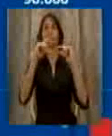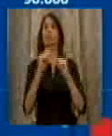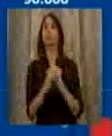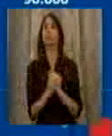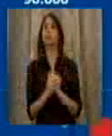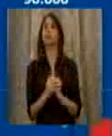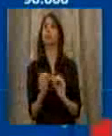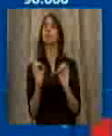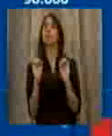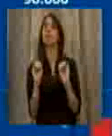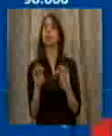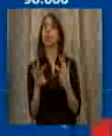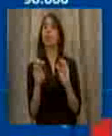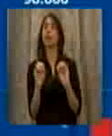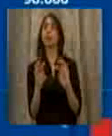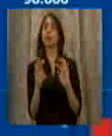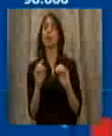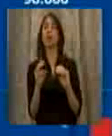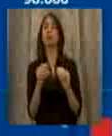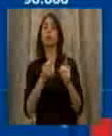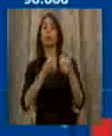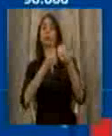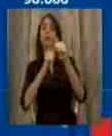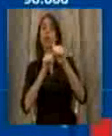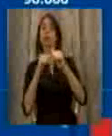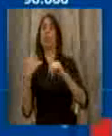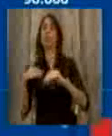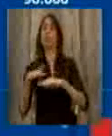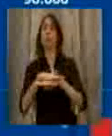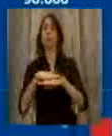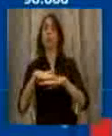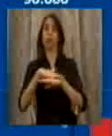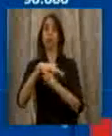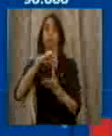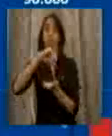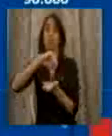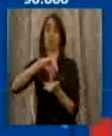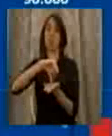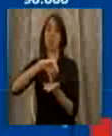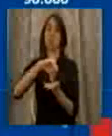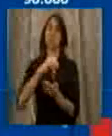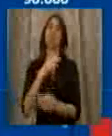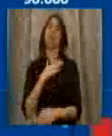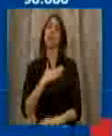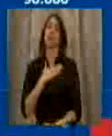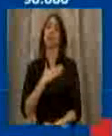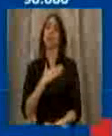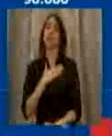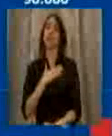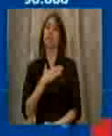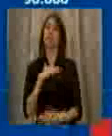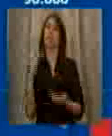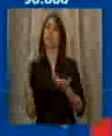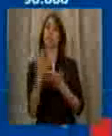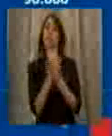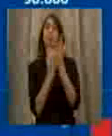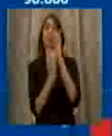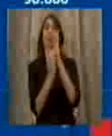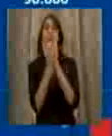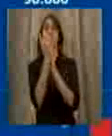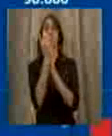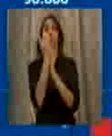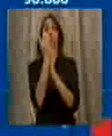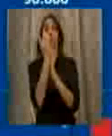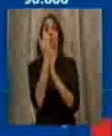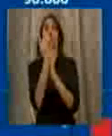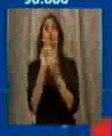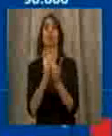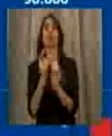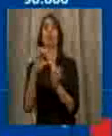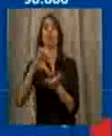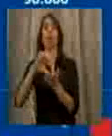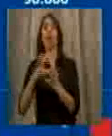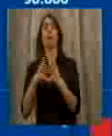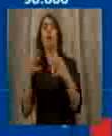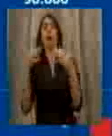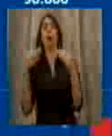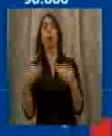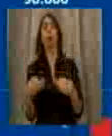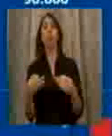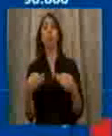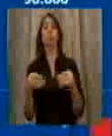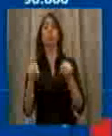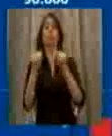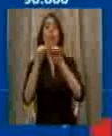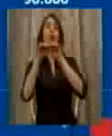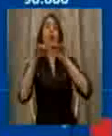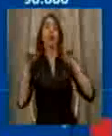La educación es el desafío fundamental de un país que quiere no solamente alcanzar el desarrollo, sino que además ser un país más justo,